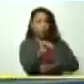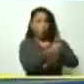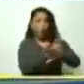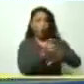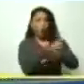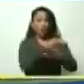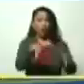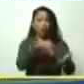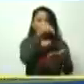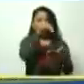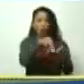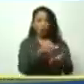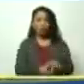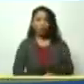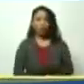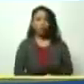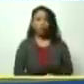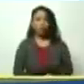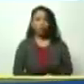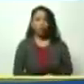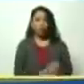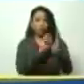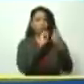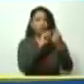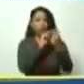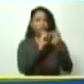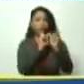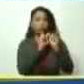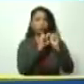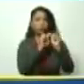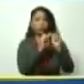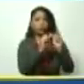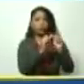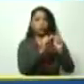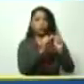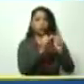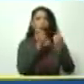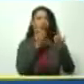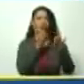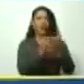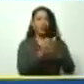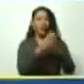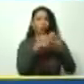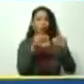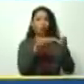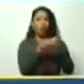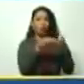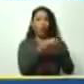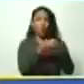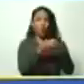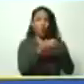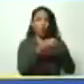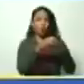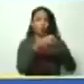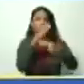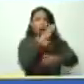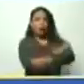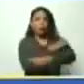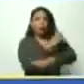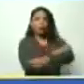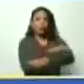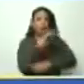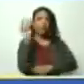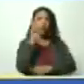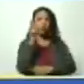nacional del diálogo permanente agradezco a toda la delegación de la plataforma unitaria de